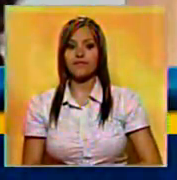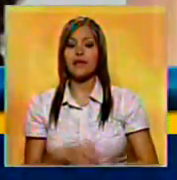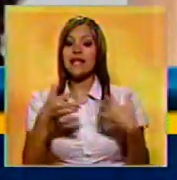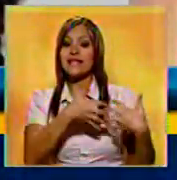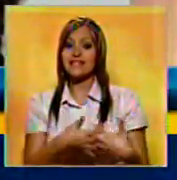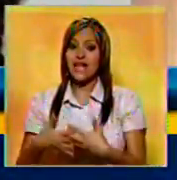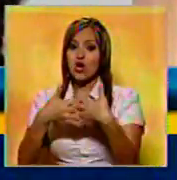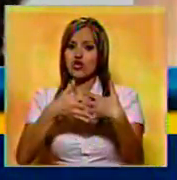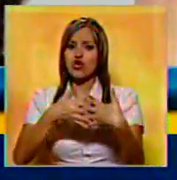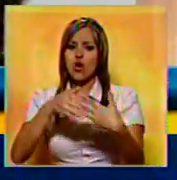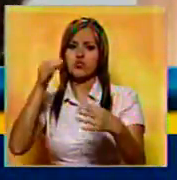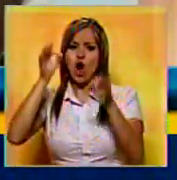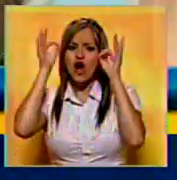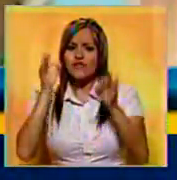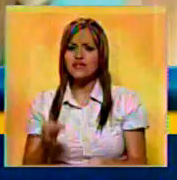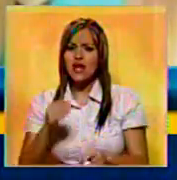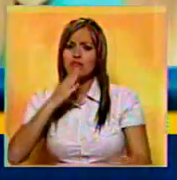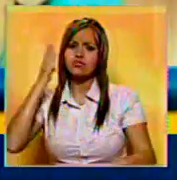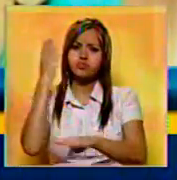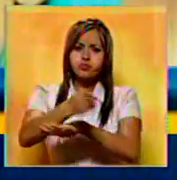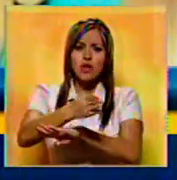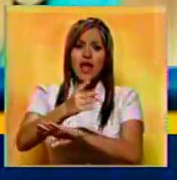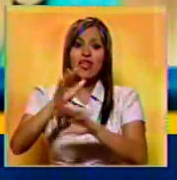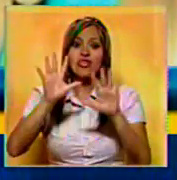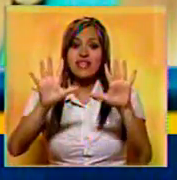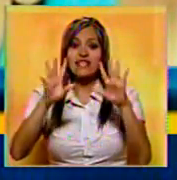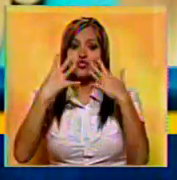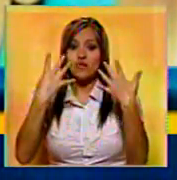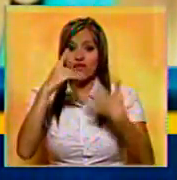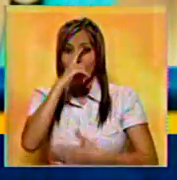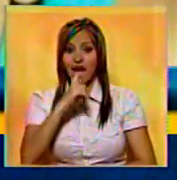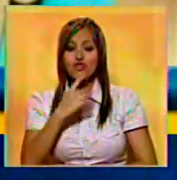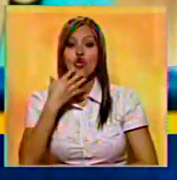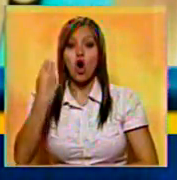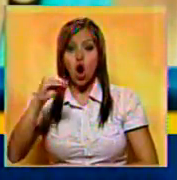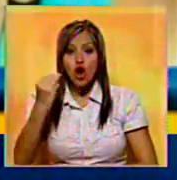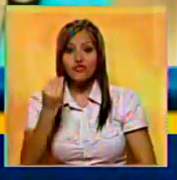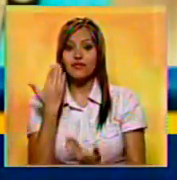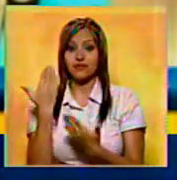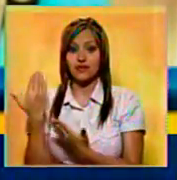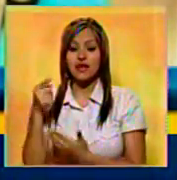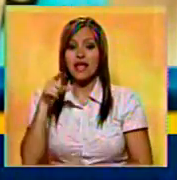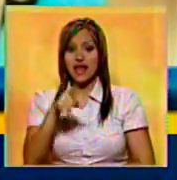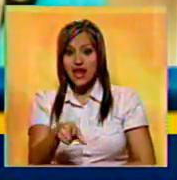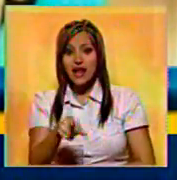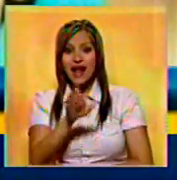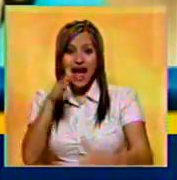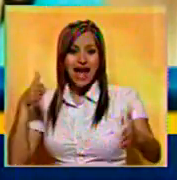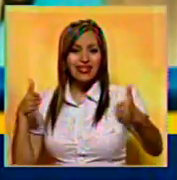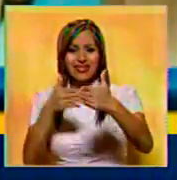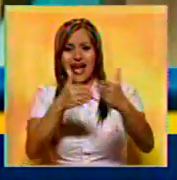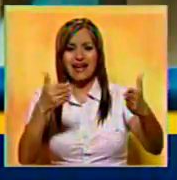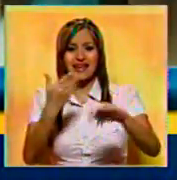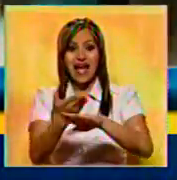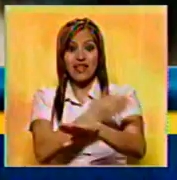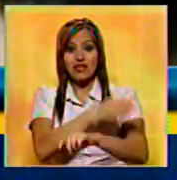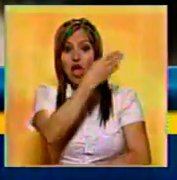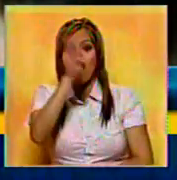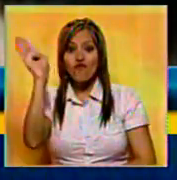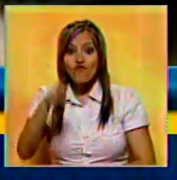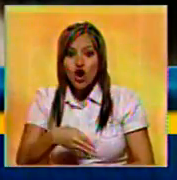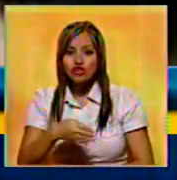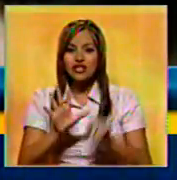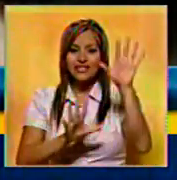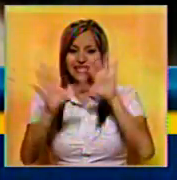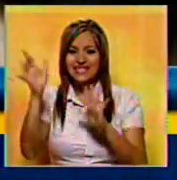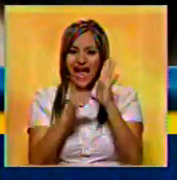Estados Unidos acusó formalmente al joven de 19 años, Dhoskar Tarnaev, por el ataque en el maratón de Boston el pasado 15